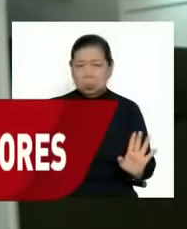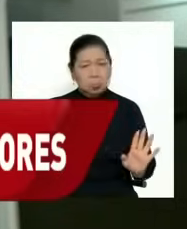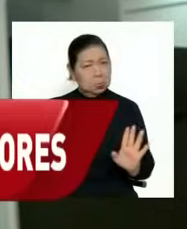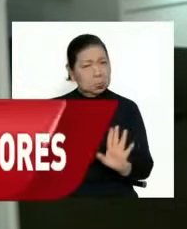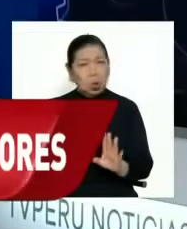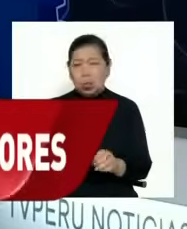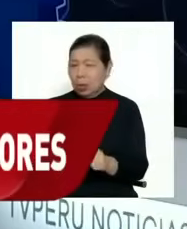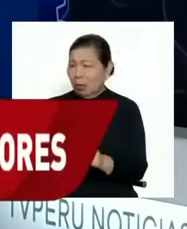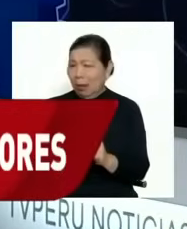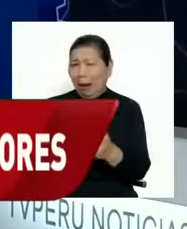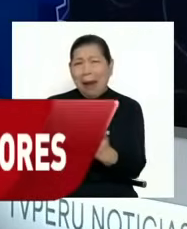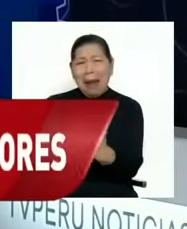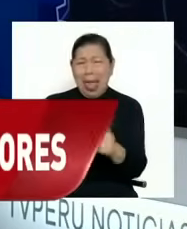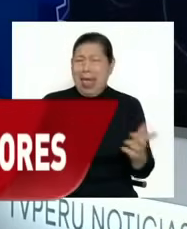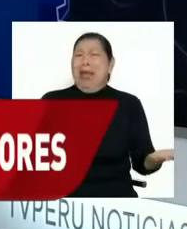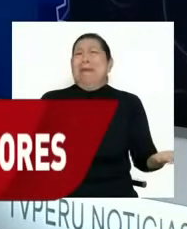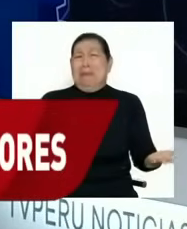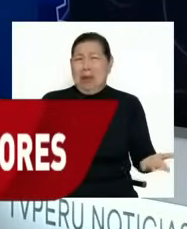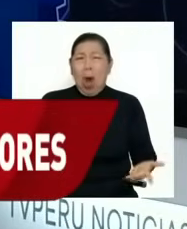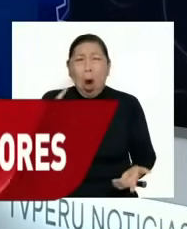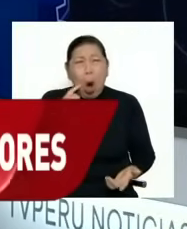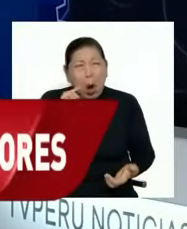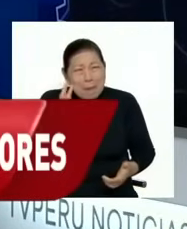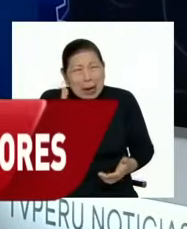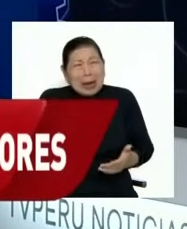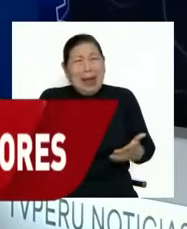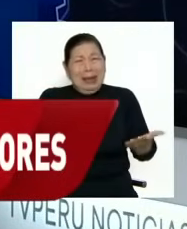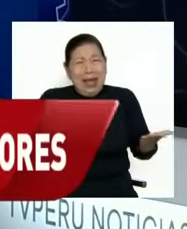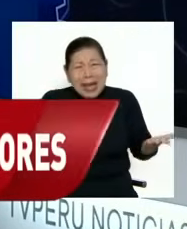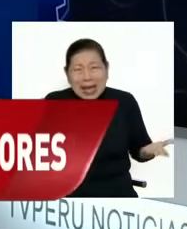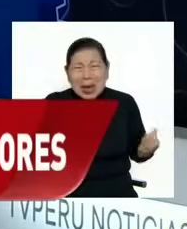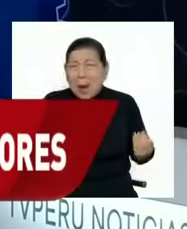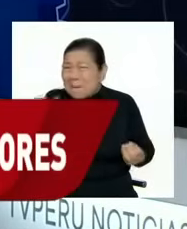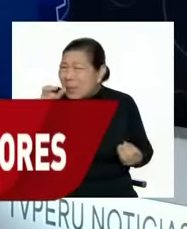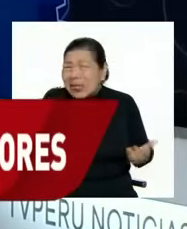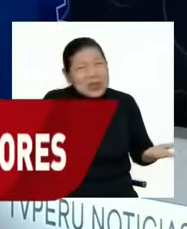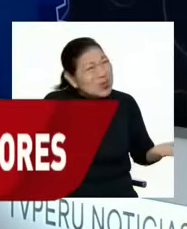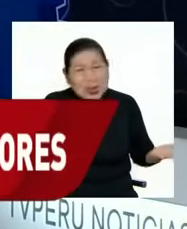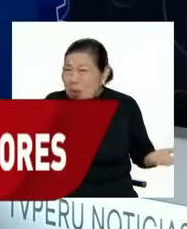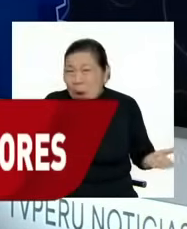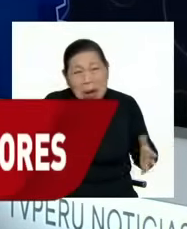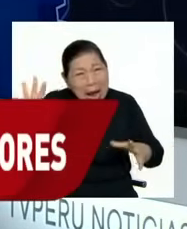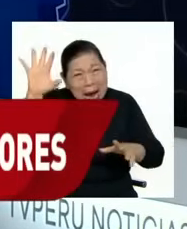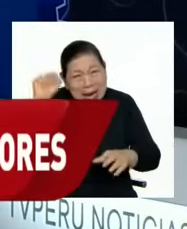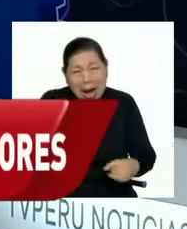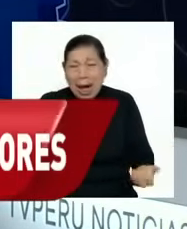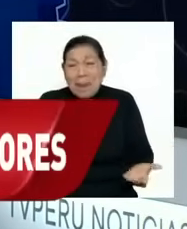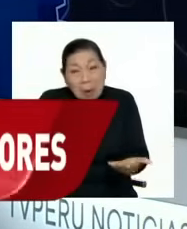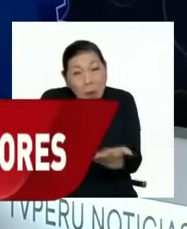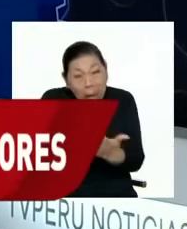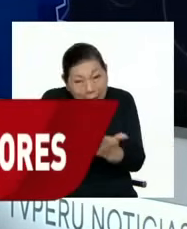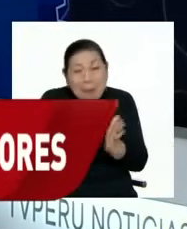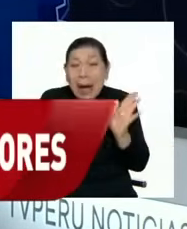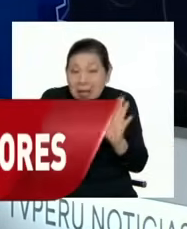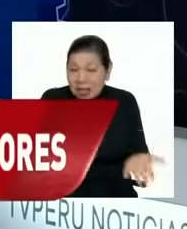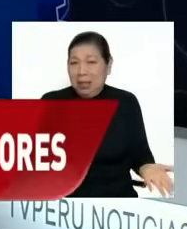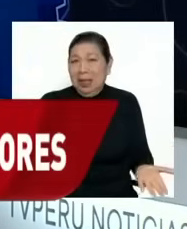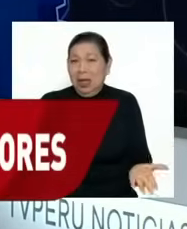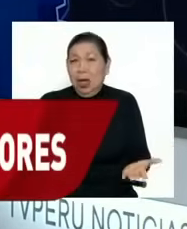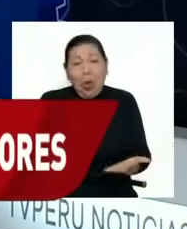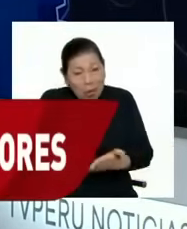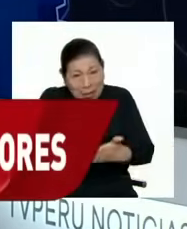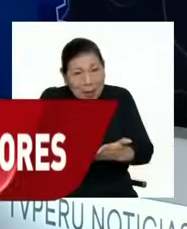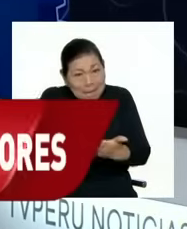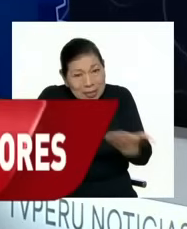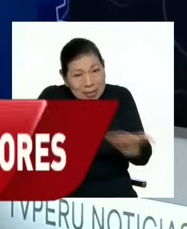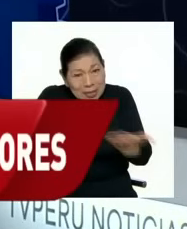cumplir con su trabajo es dejar en libertad a delincuentes, a personas que son capturadas en flagrancia y con las cuales se encuentran con todos los